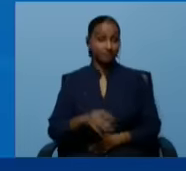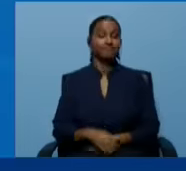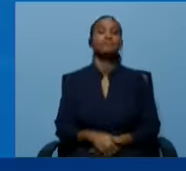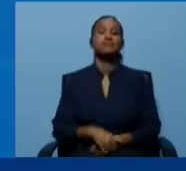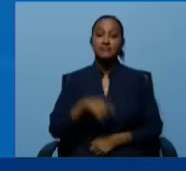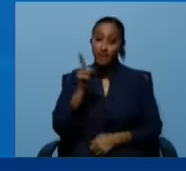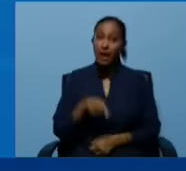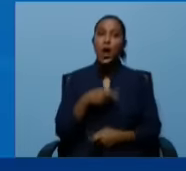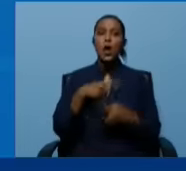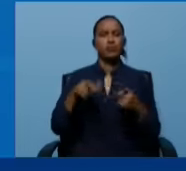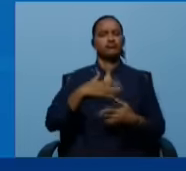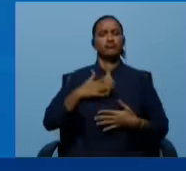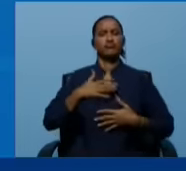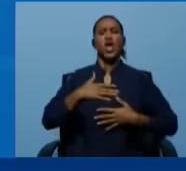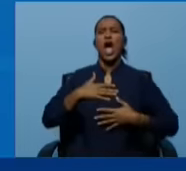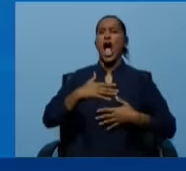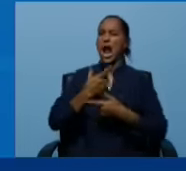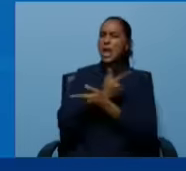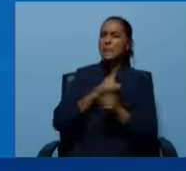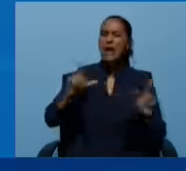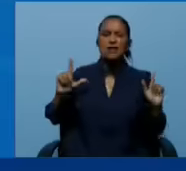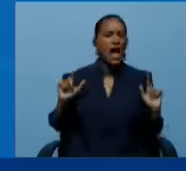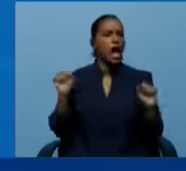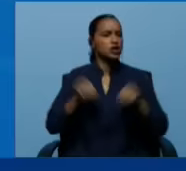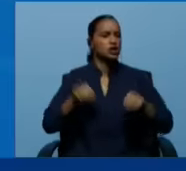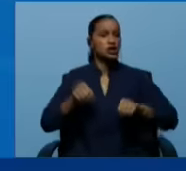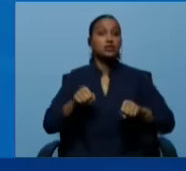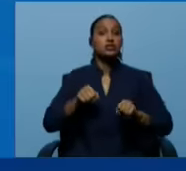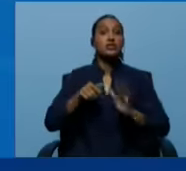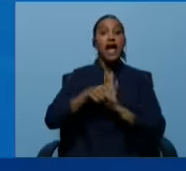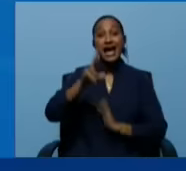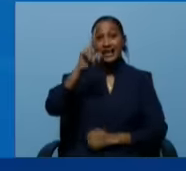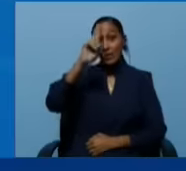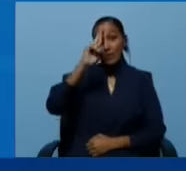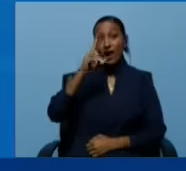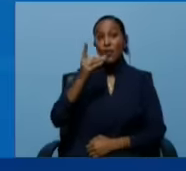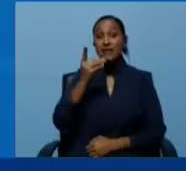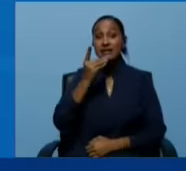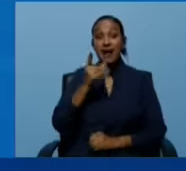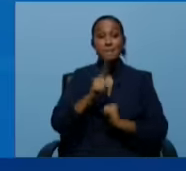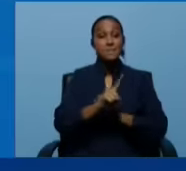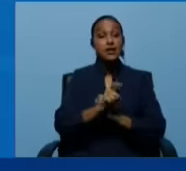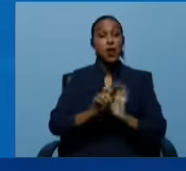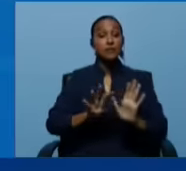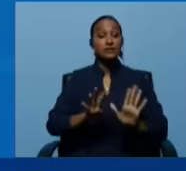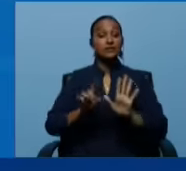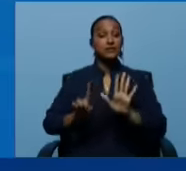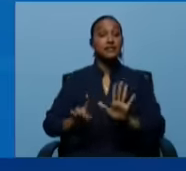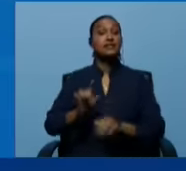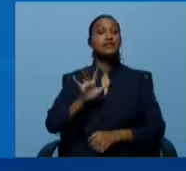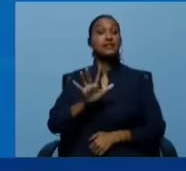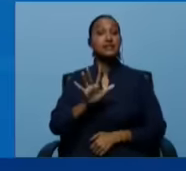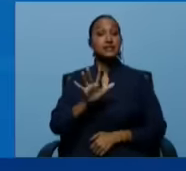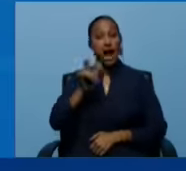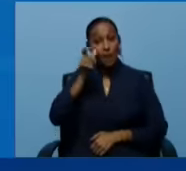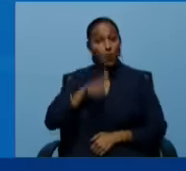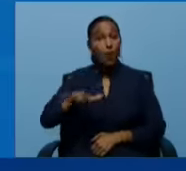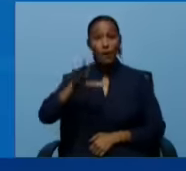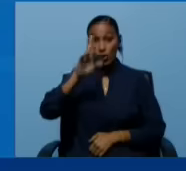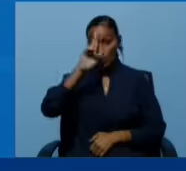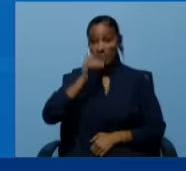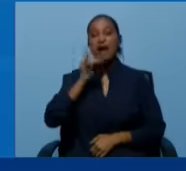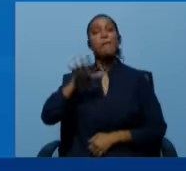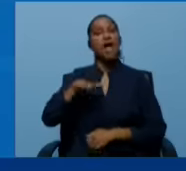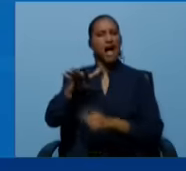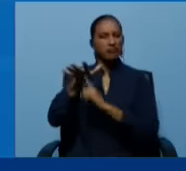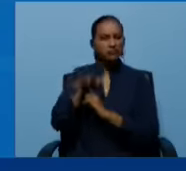libertad invadieron y masacraron al pueblo de República Dominicana en 1965. En nombre de la libertad